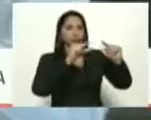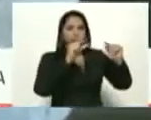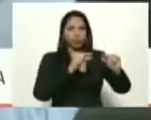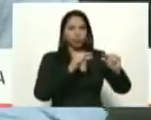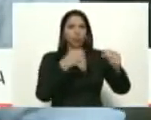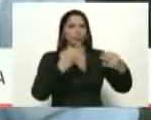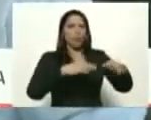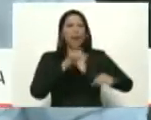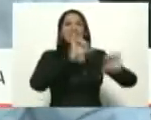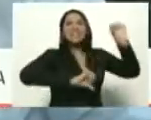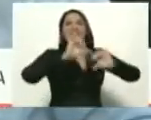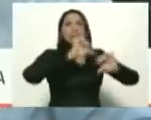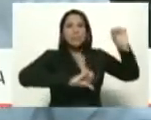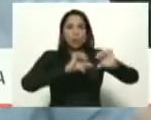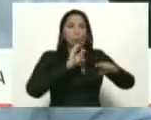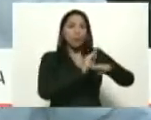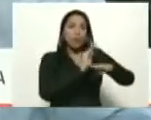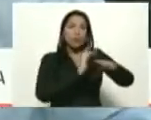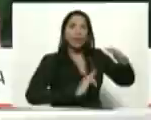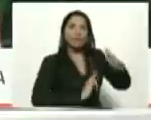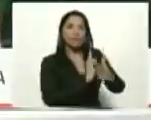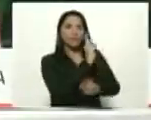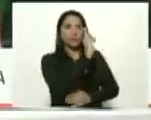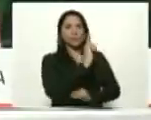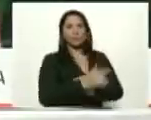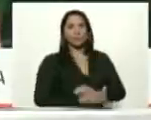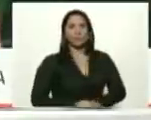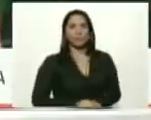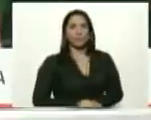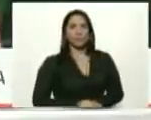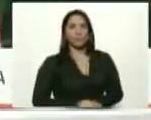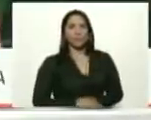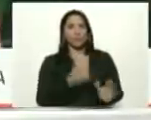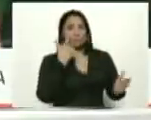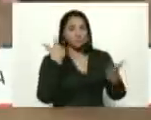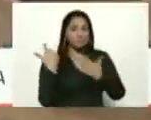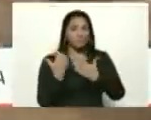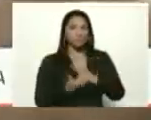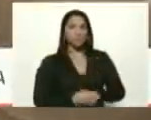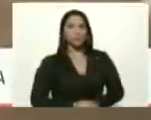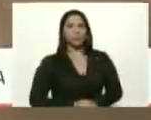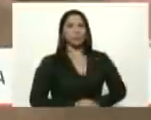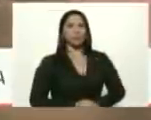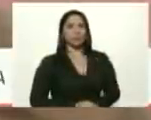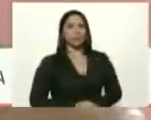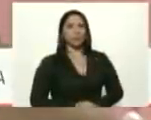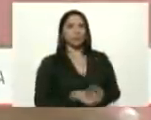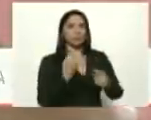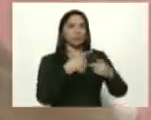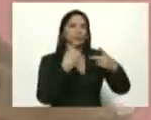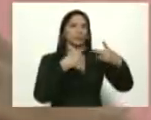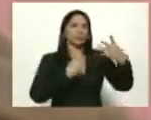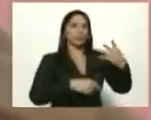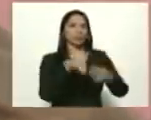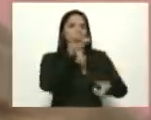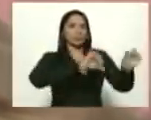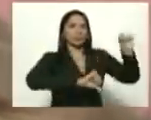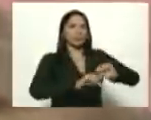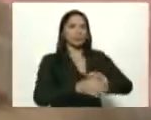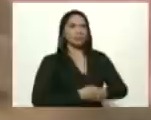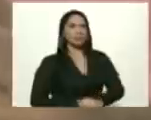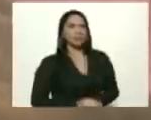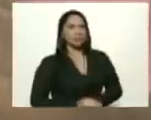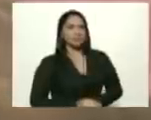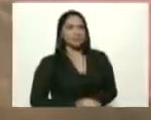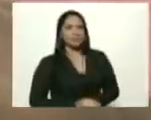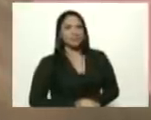normal. Biofertilizante líquido. Eso tiene nitrógeno, fósforo y potasio. Correcto. Que son